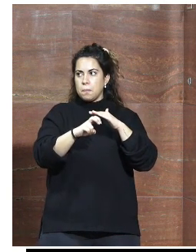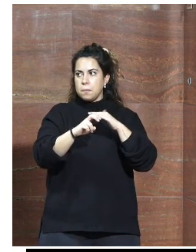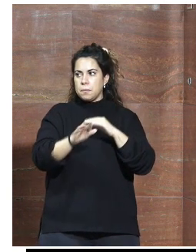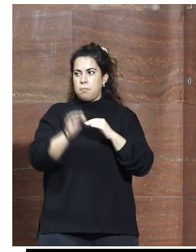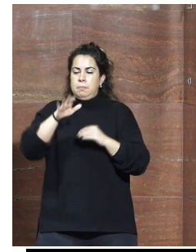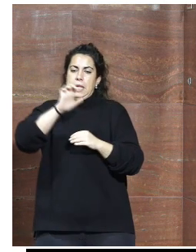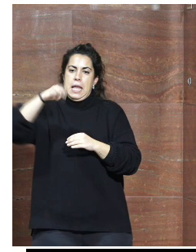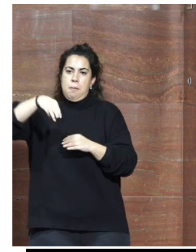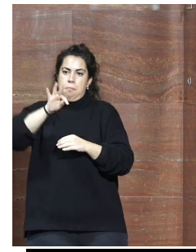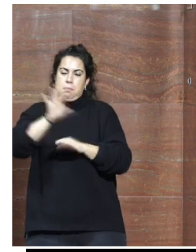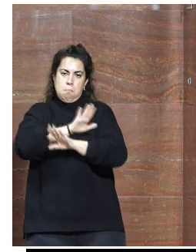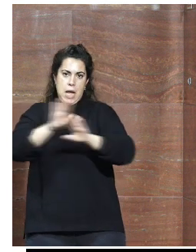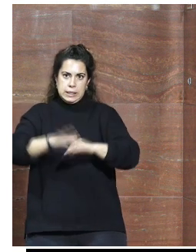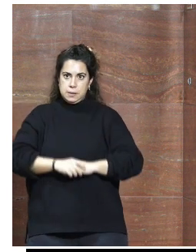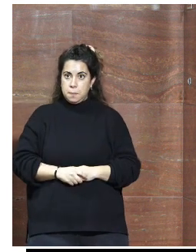MT.